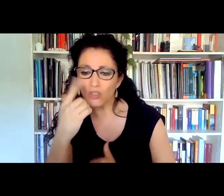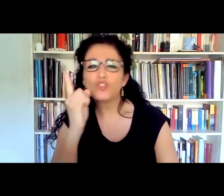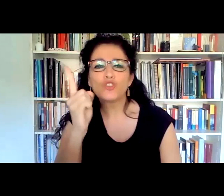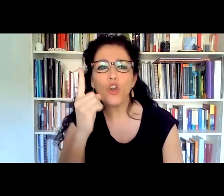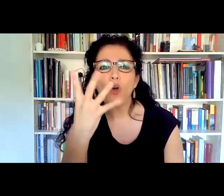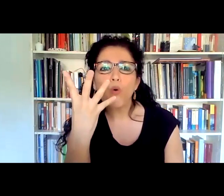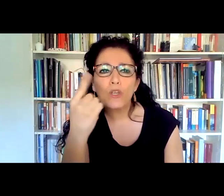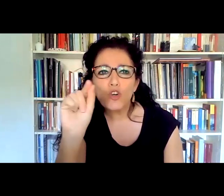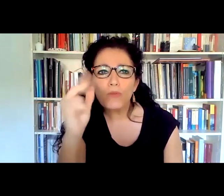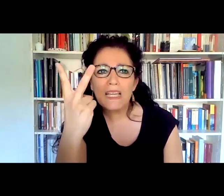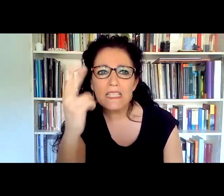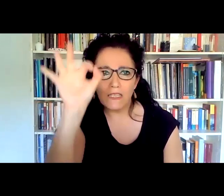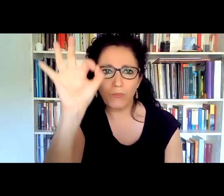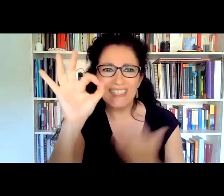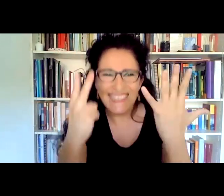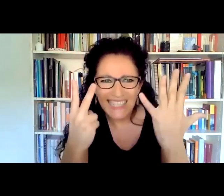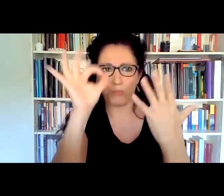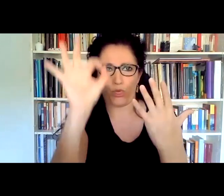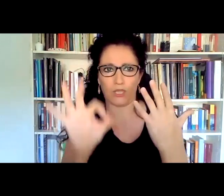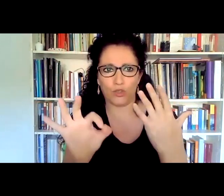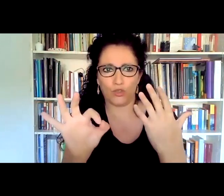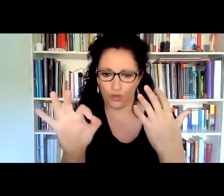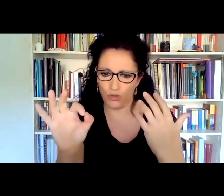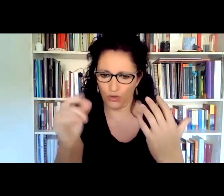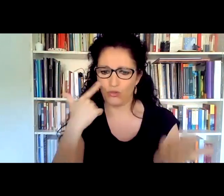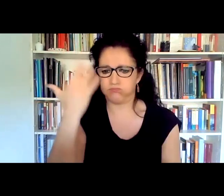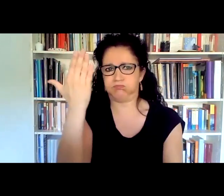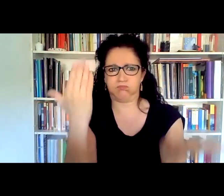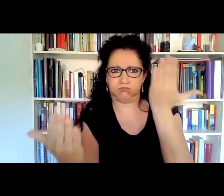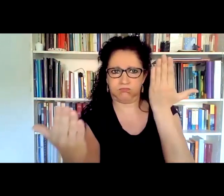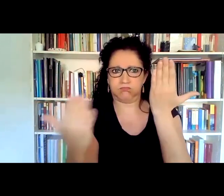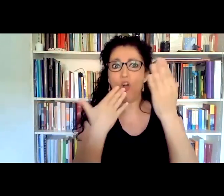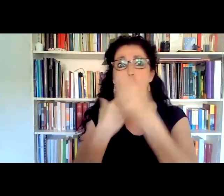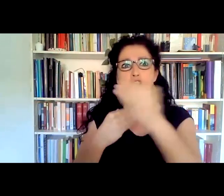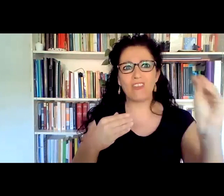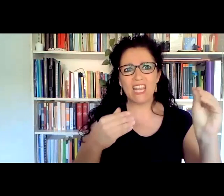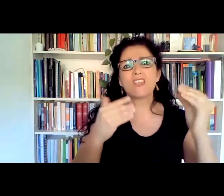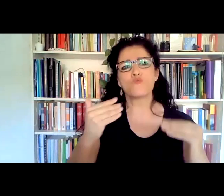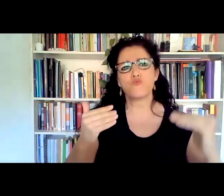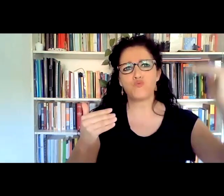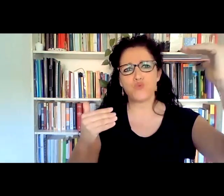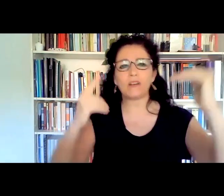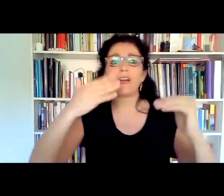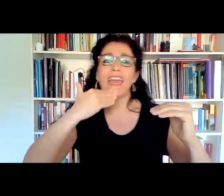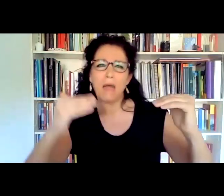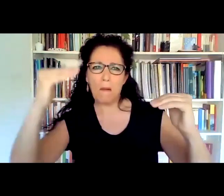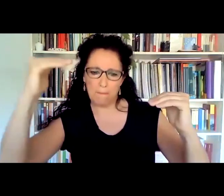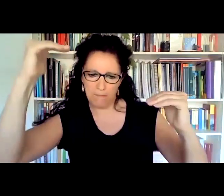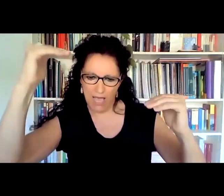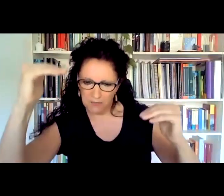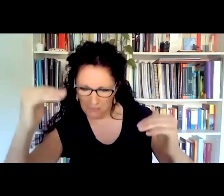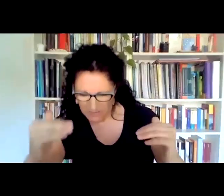de 56 a 65 que solo han obtenido un título universitario un 7%. Se ve